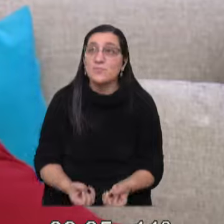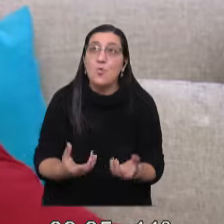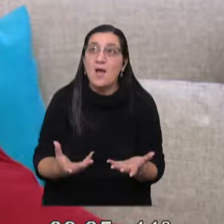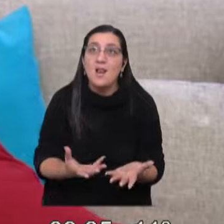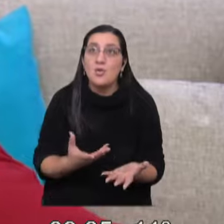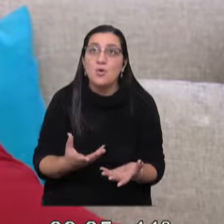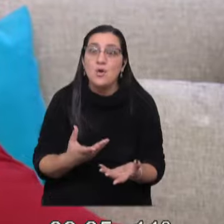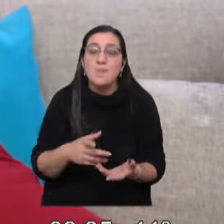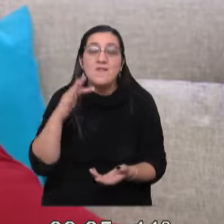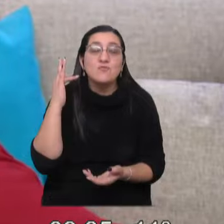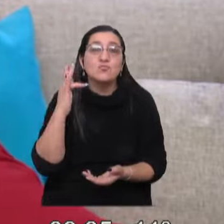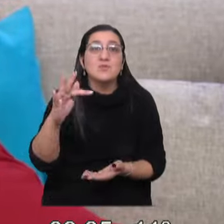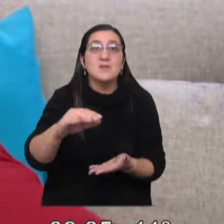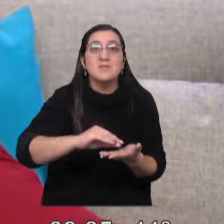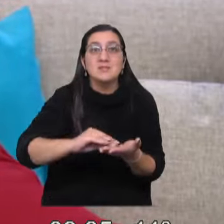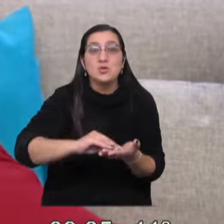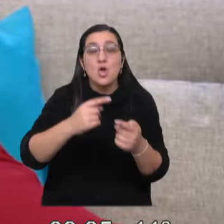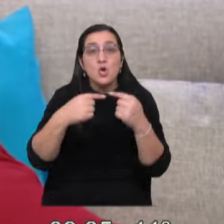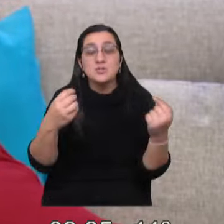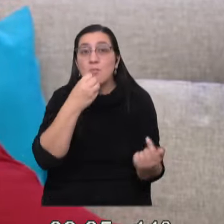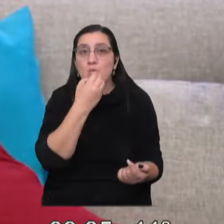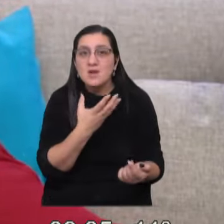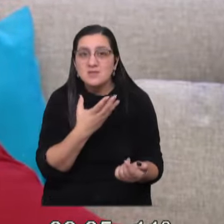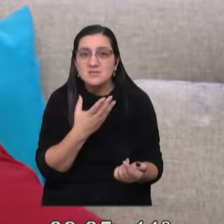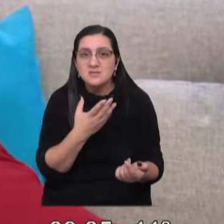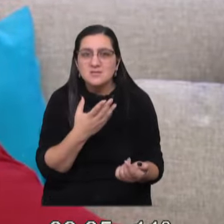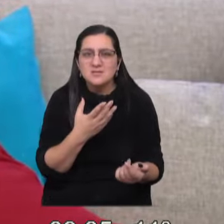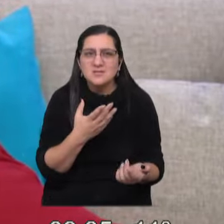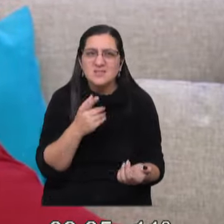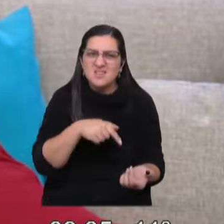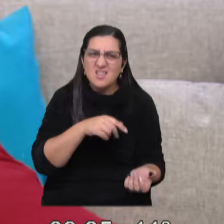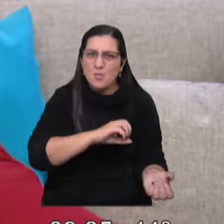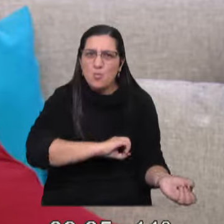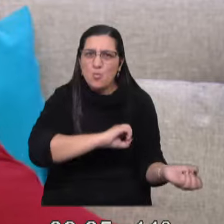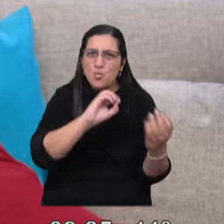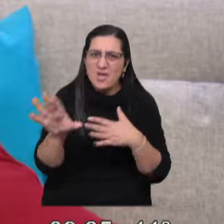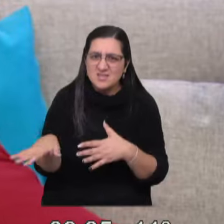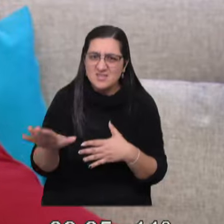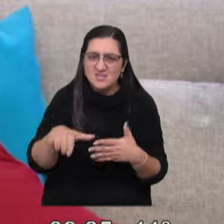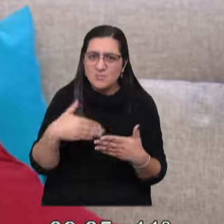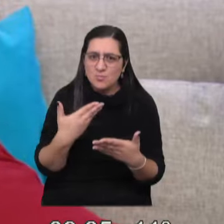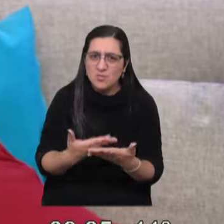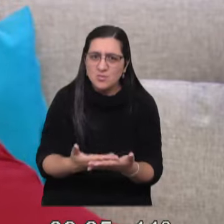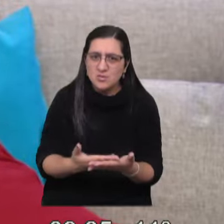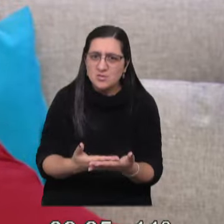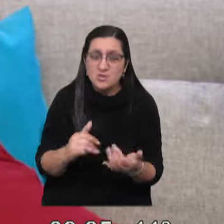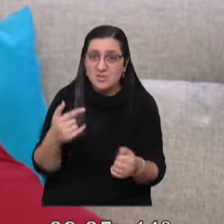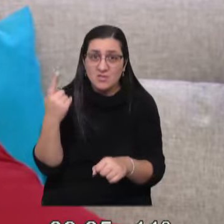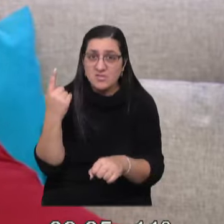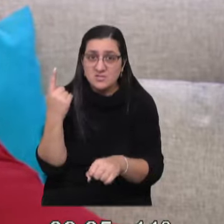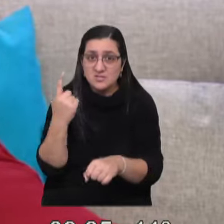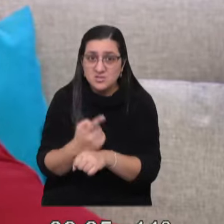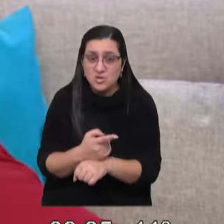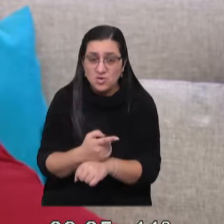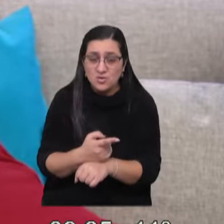sembrar Para futuras administraciones cosas buenas y realmente esta mudanza que se propone y que es una definición dada a partir